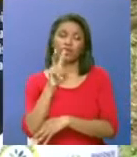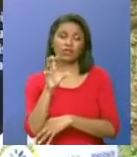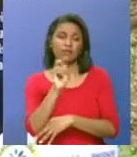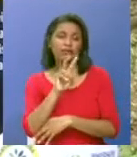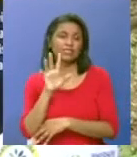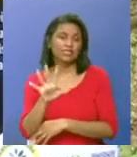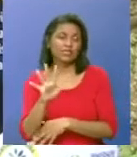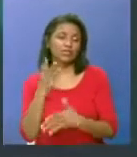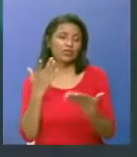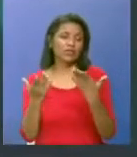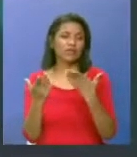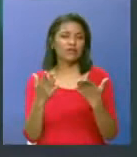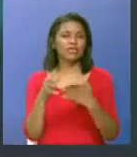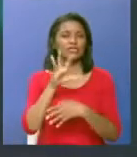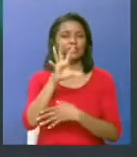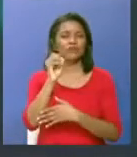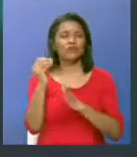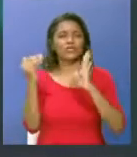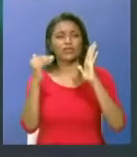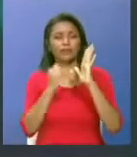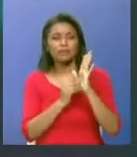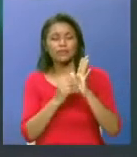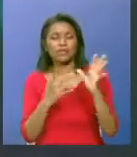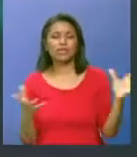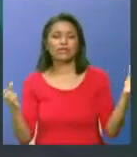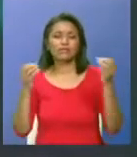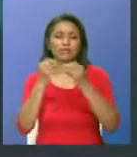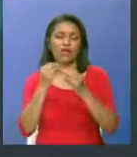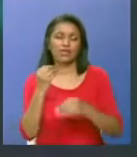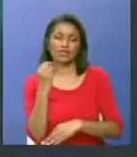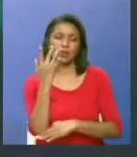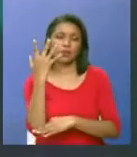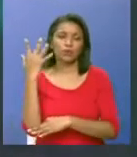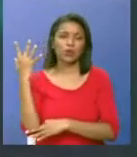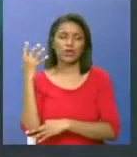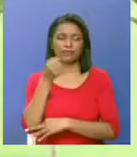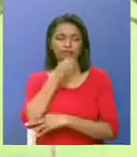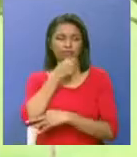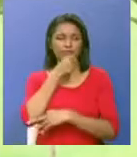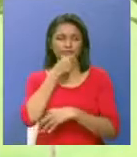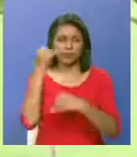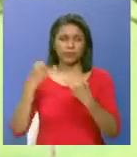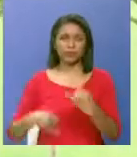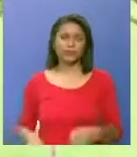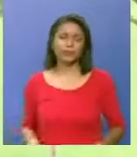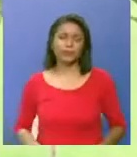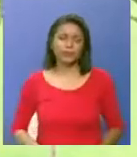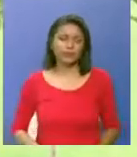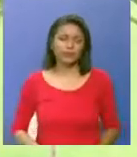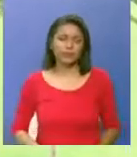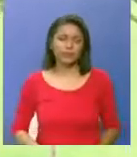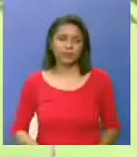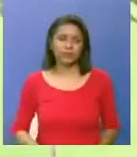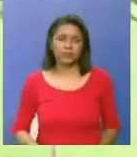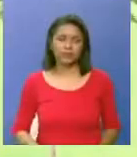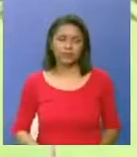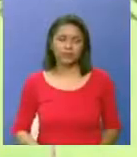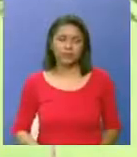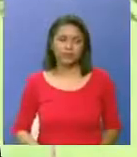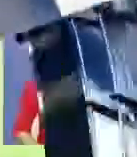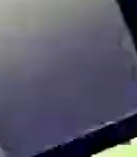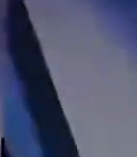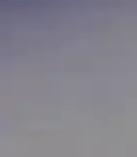contabilizar 52.000 hectáreas de bosque restaurado. Por el momento se reporta, Isaías Cedeño, TVN Noticias.